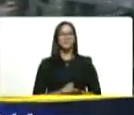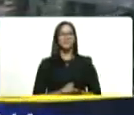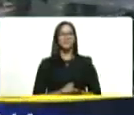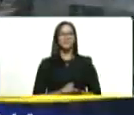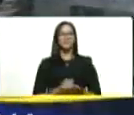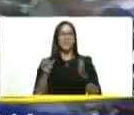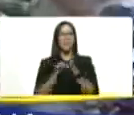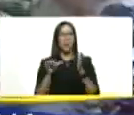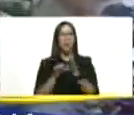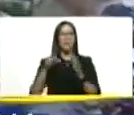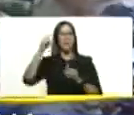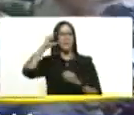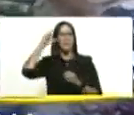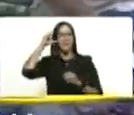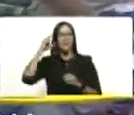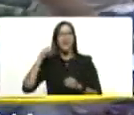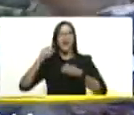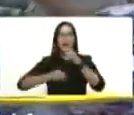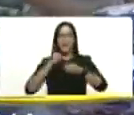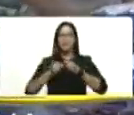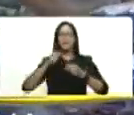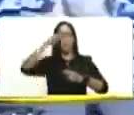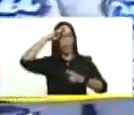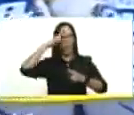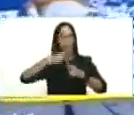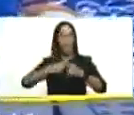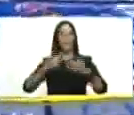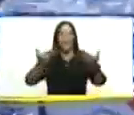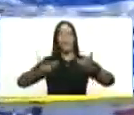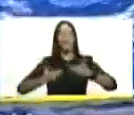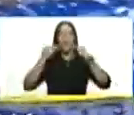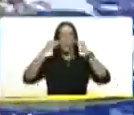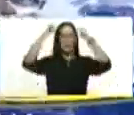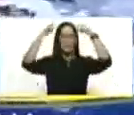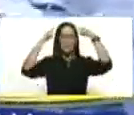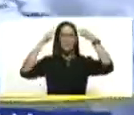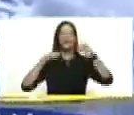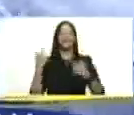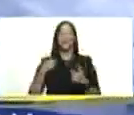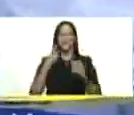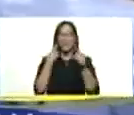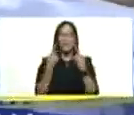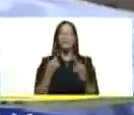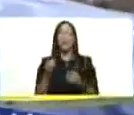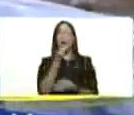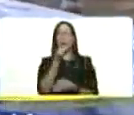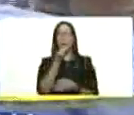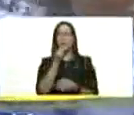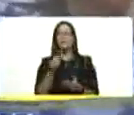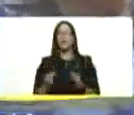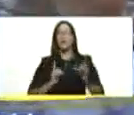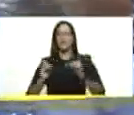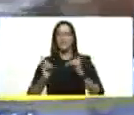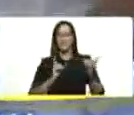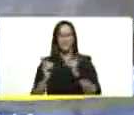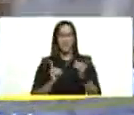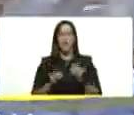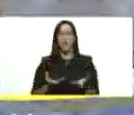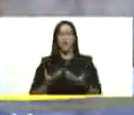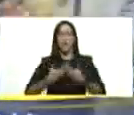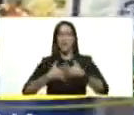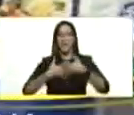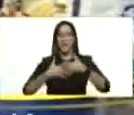Donde día a día hacemos tributo y honor al legado del comandante Chávez en lo que tiene que ver con alimentación y nutrición, fabricando la